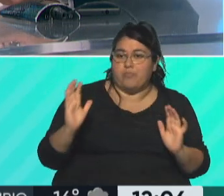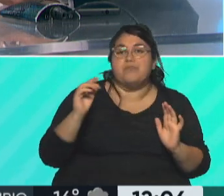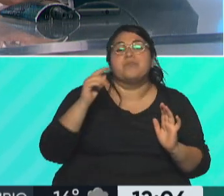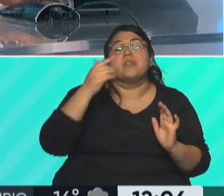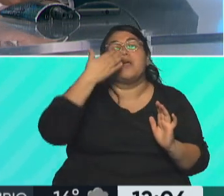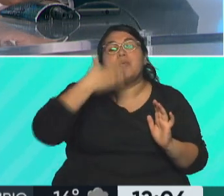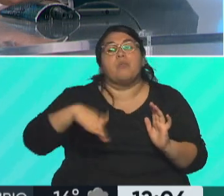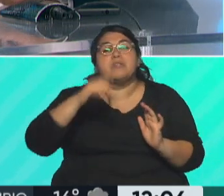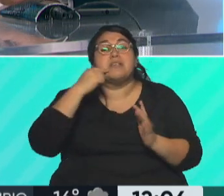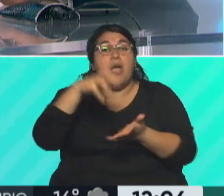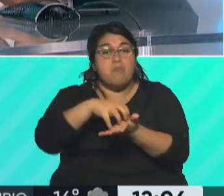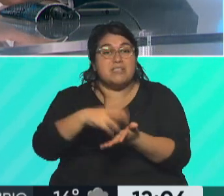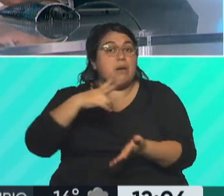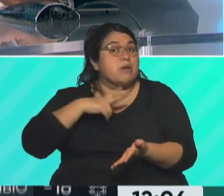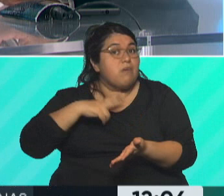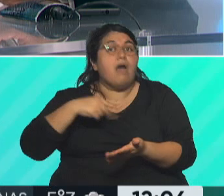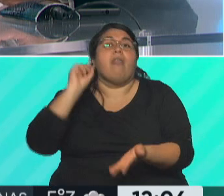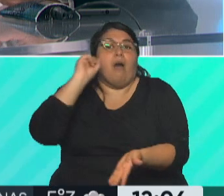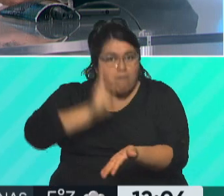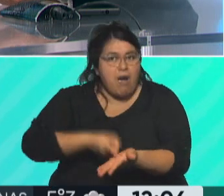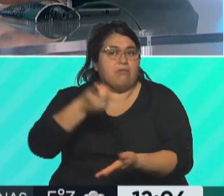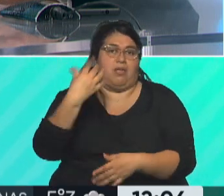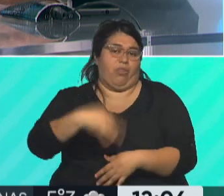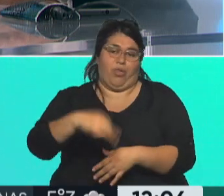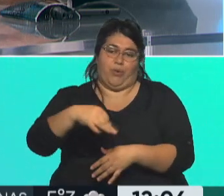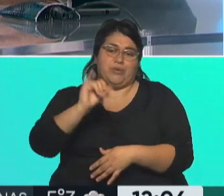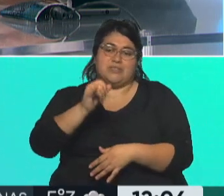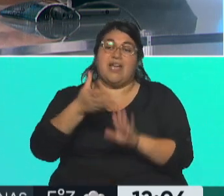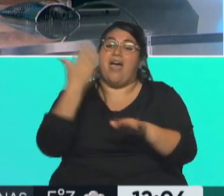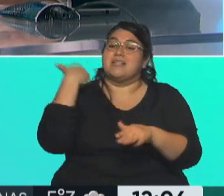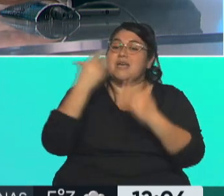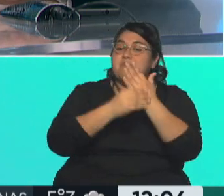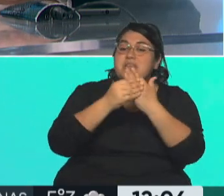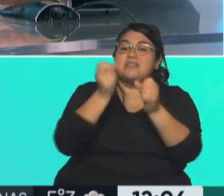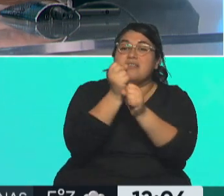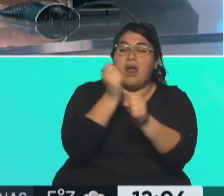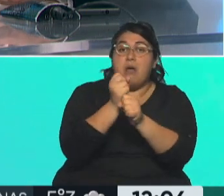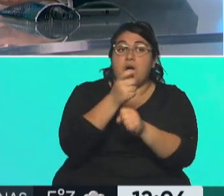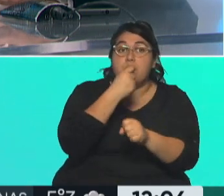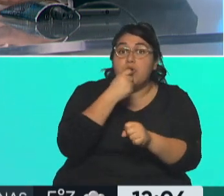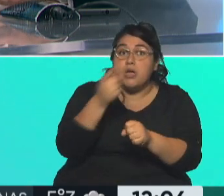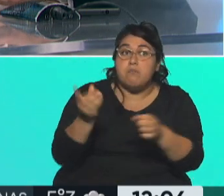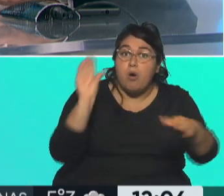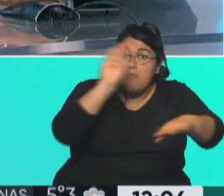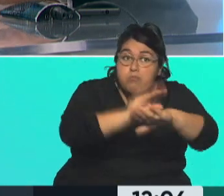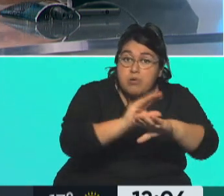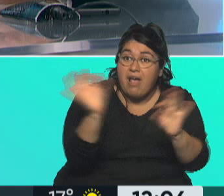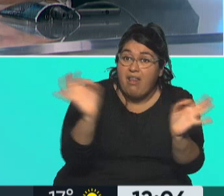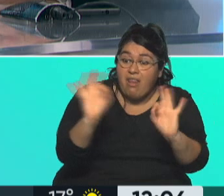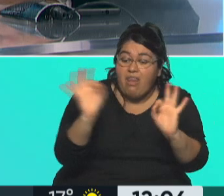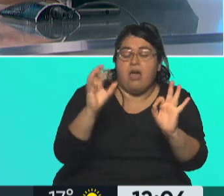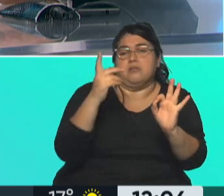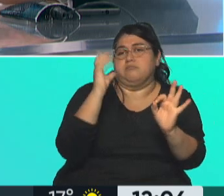el caso de las empresas privadas va a ser obligatorio por eso es que ayer la ministra de trabajo dijo que iba a haber sanciones para o multas Para quienes no